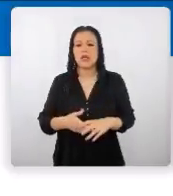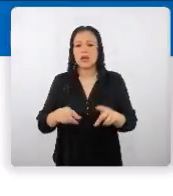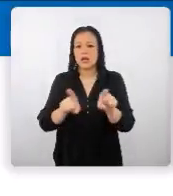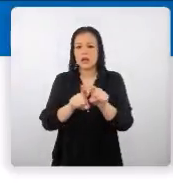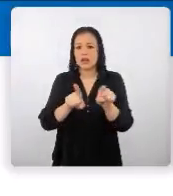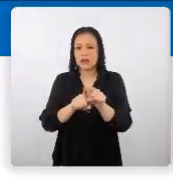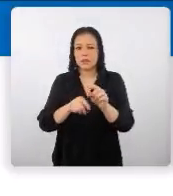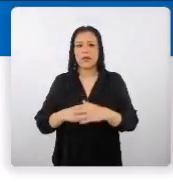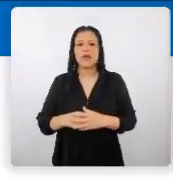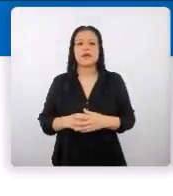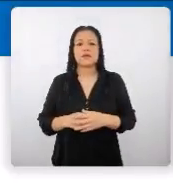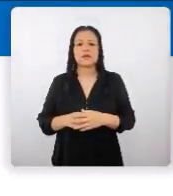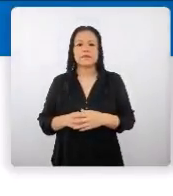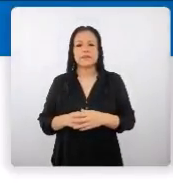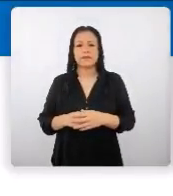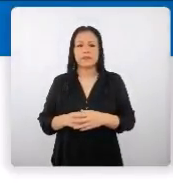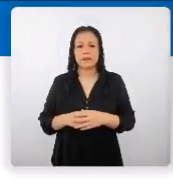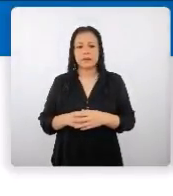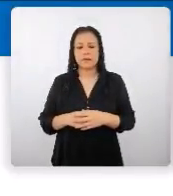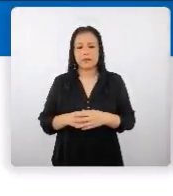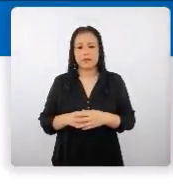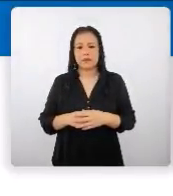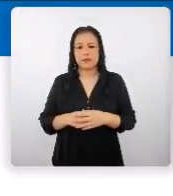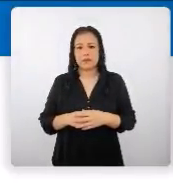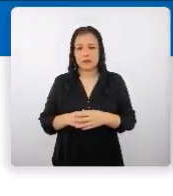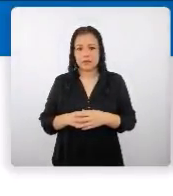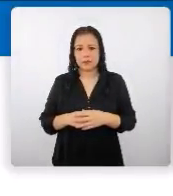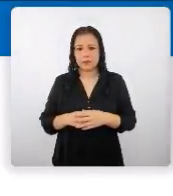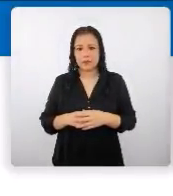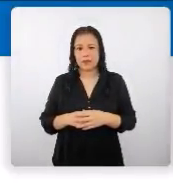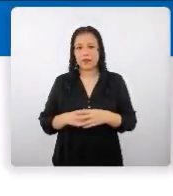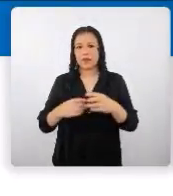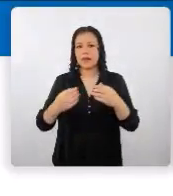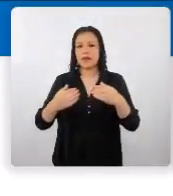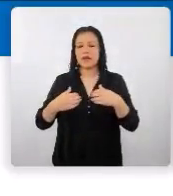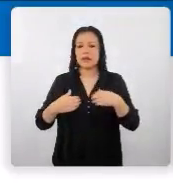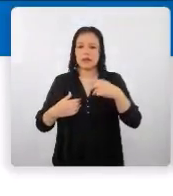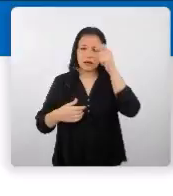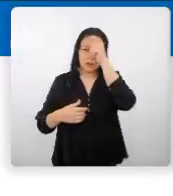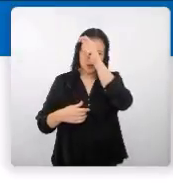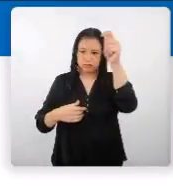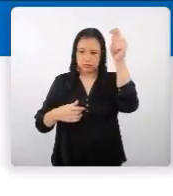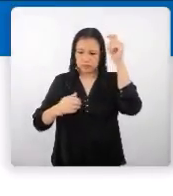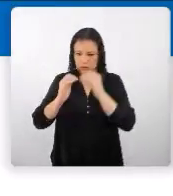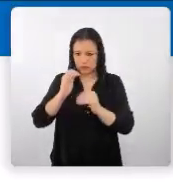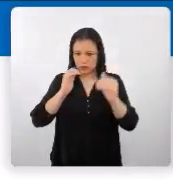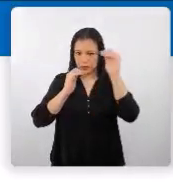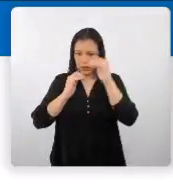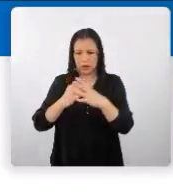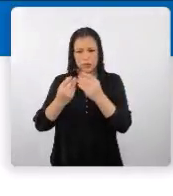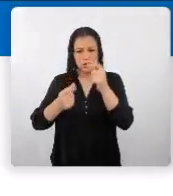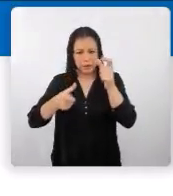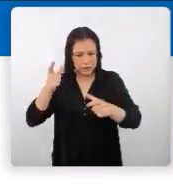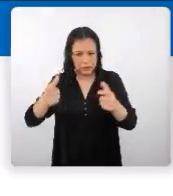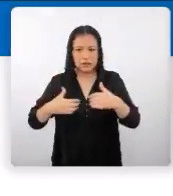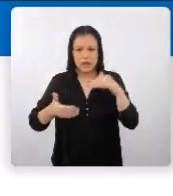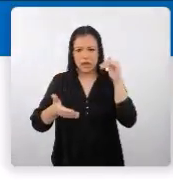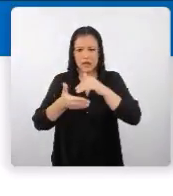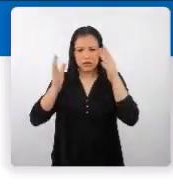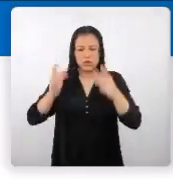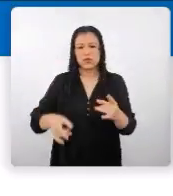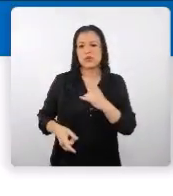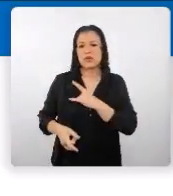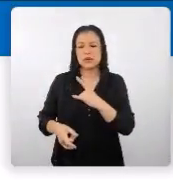importante mencionar que tienen un grado académico superior. La gran mayoría tiene estudios